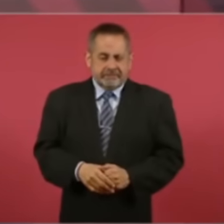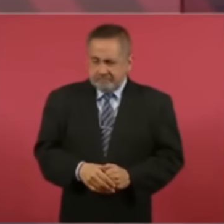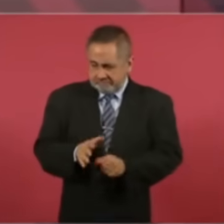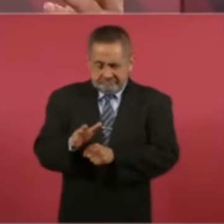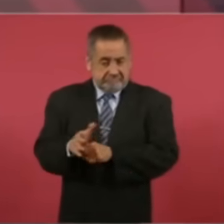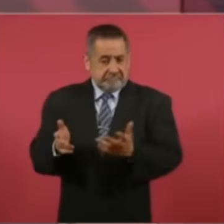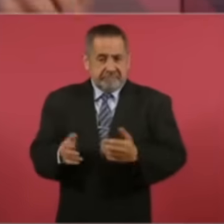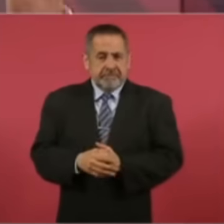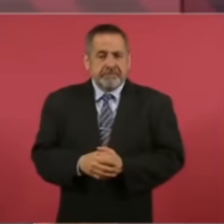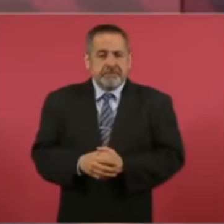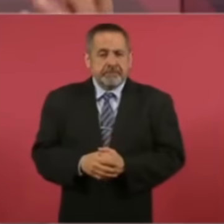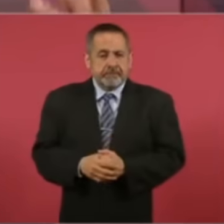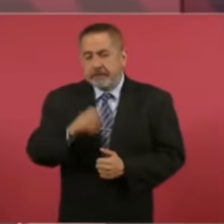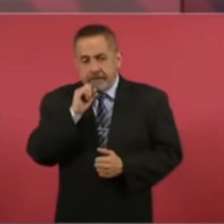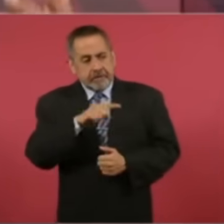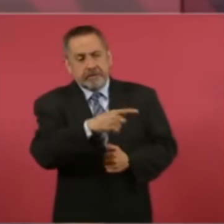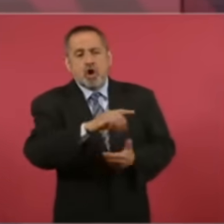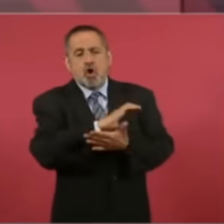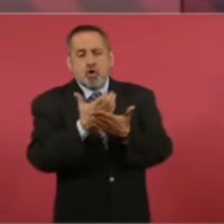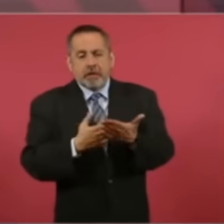Pero, ¿y los contratos?